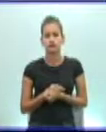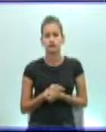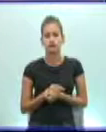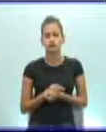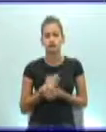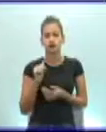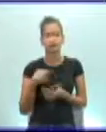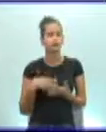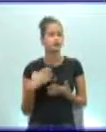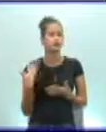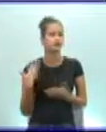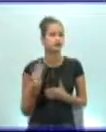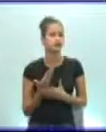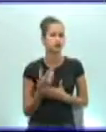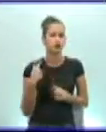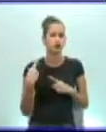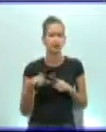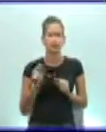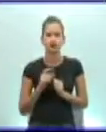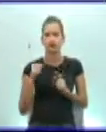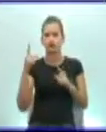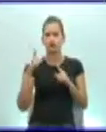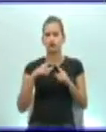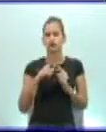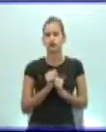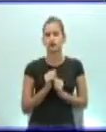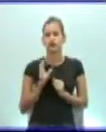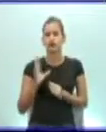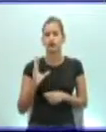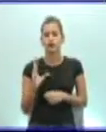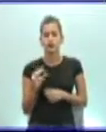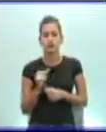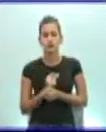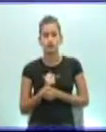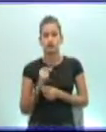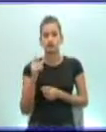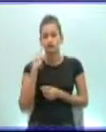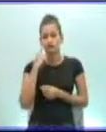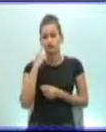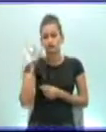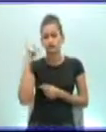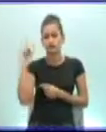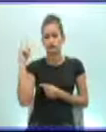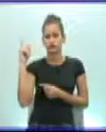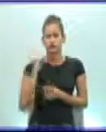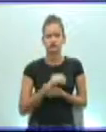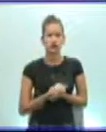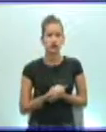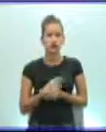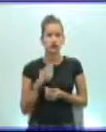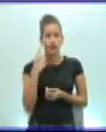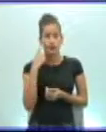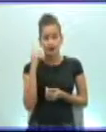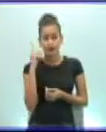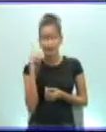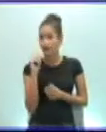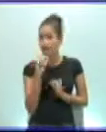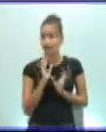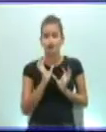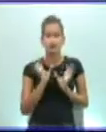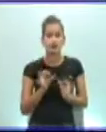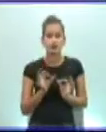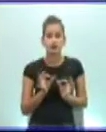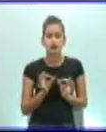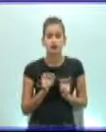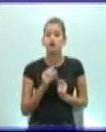otro tema referido a los dominios numéricos y vamos a ver que vamos a estar viendo que no es lo mismo determinar